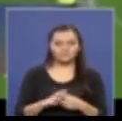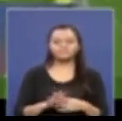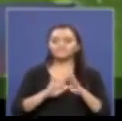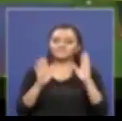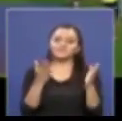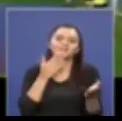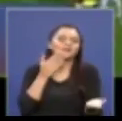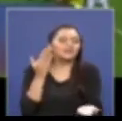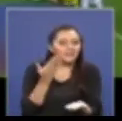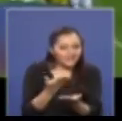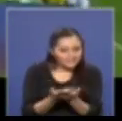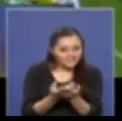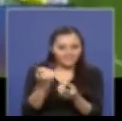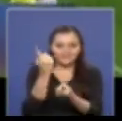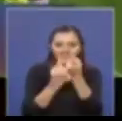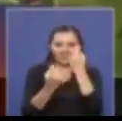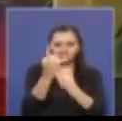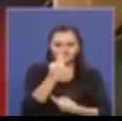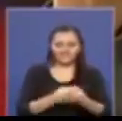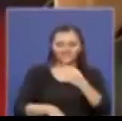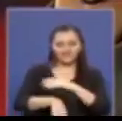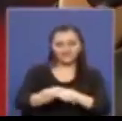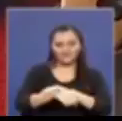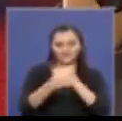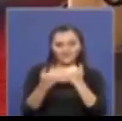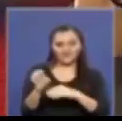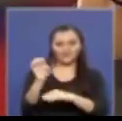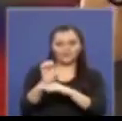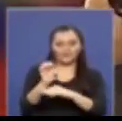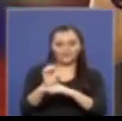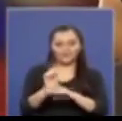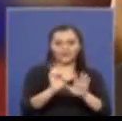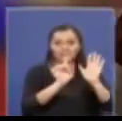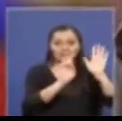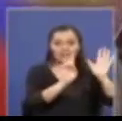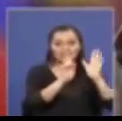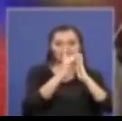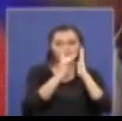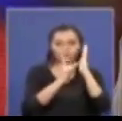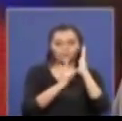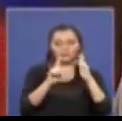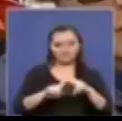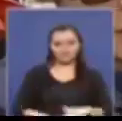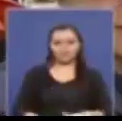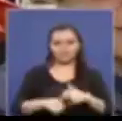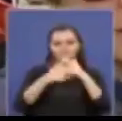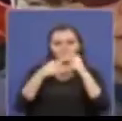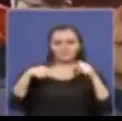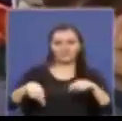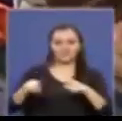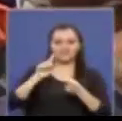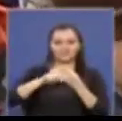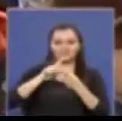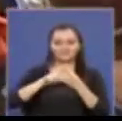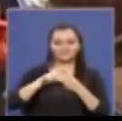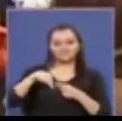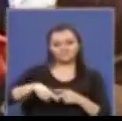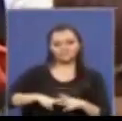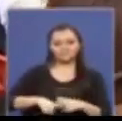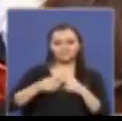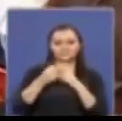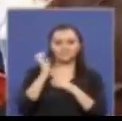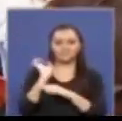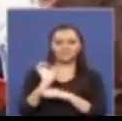Bueno, muchas gracias a nuestra Tri, qué alegría, 6-6, el mejor inicio de eliminatorias en la historia del